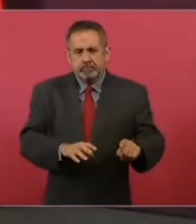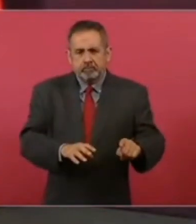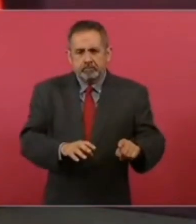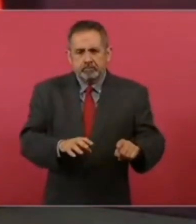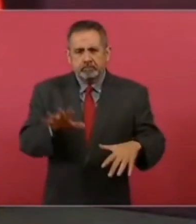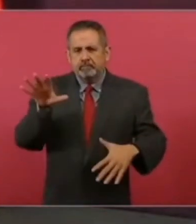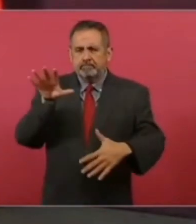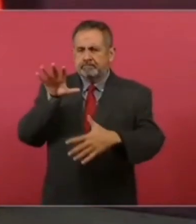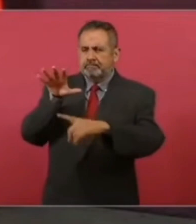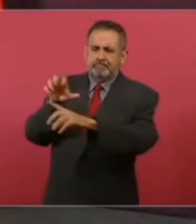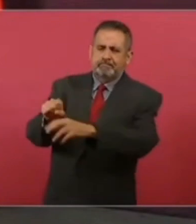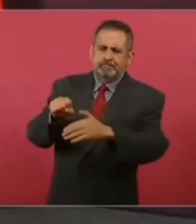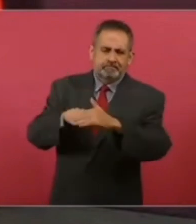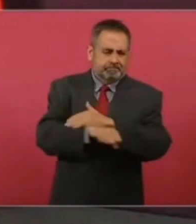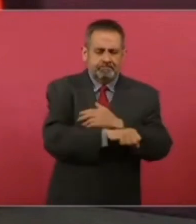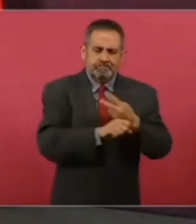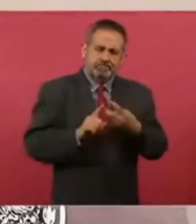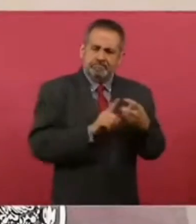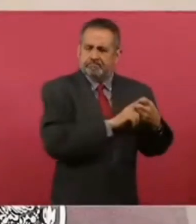secuestrados,